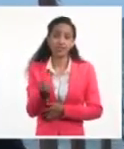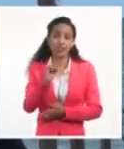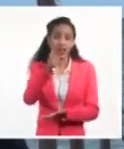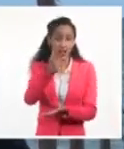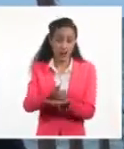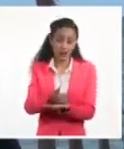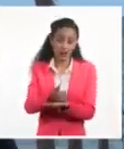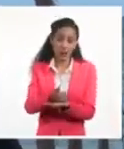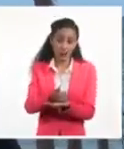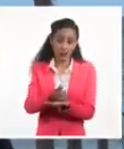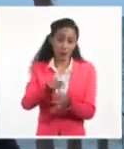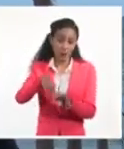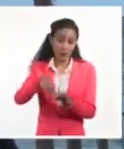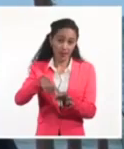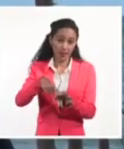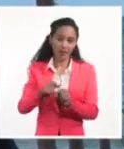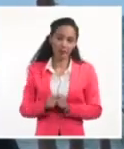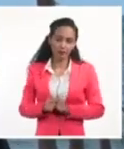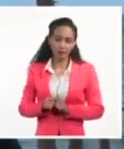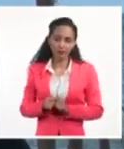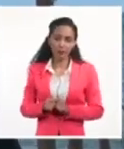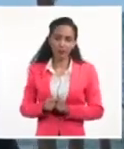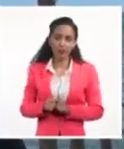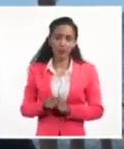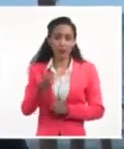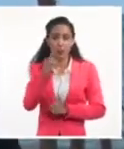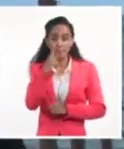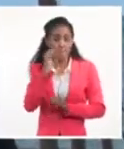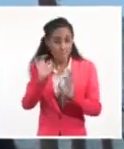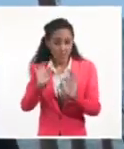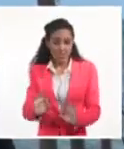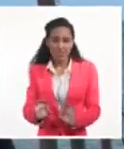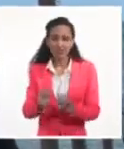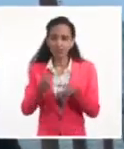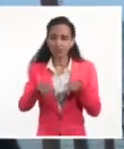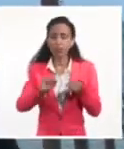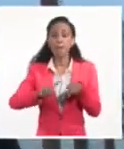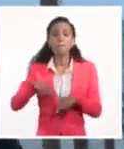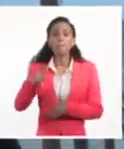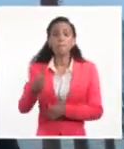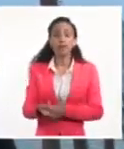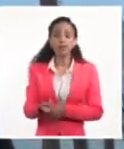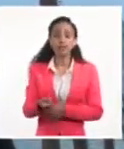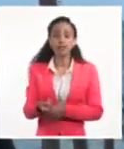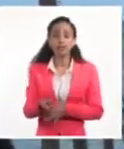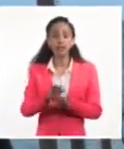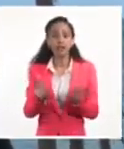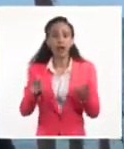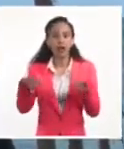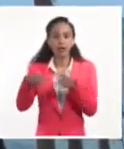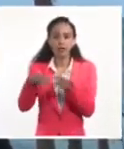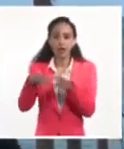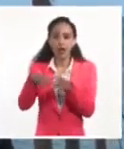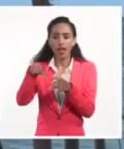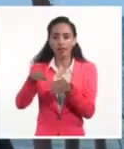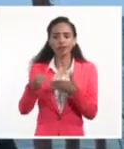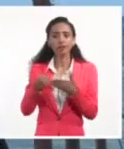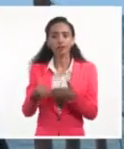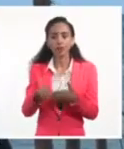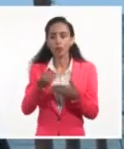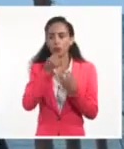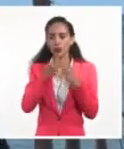de la isla. Haciendo ya, viéndolo, precisando los detalles para mañana entrar con la brigada aquí en este territorio y poder